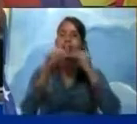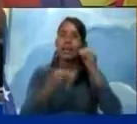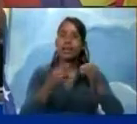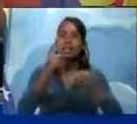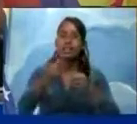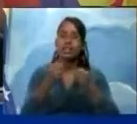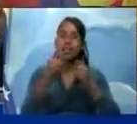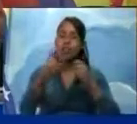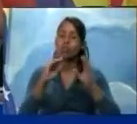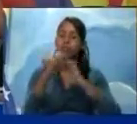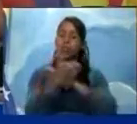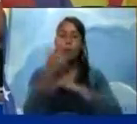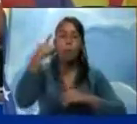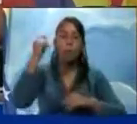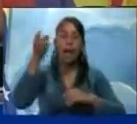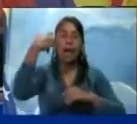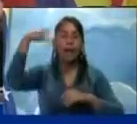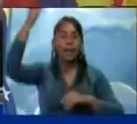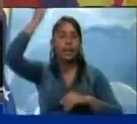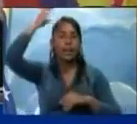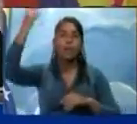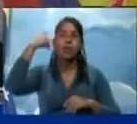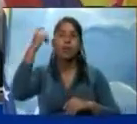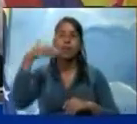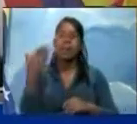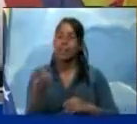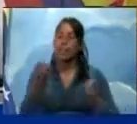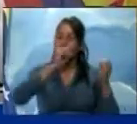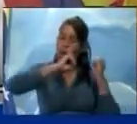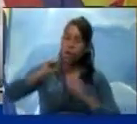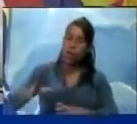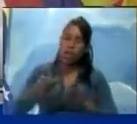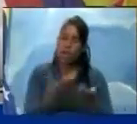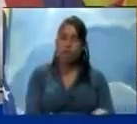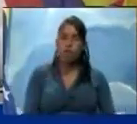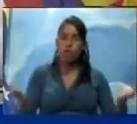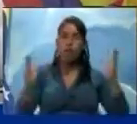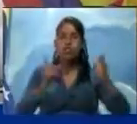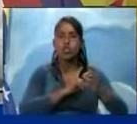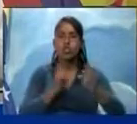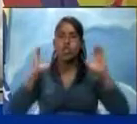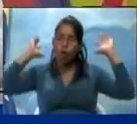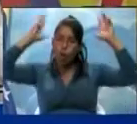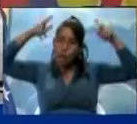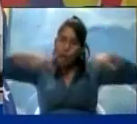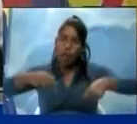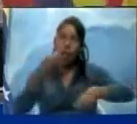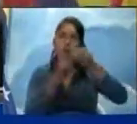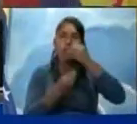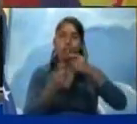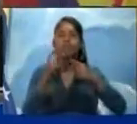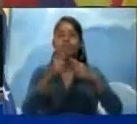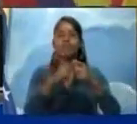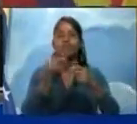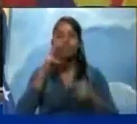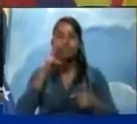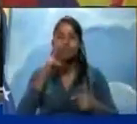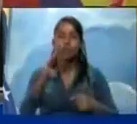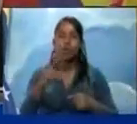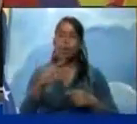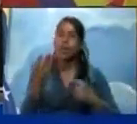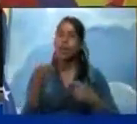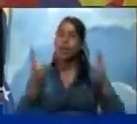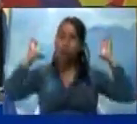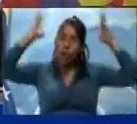hicieron trampa al rey para que lo arrojara en el foso de los leones, se dio cuenta que los